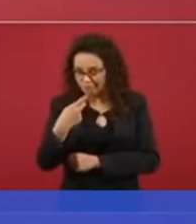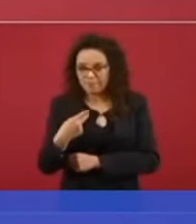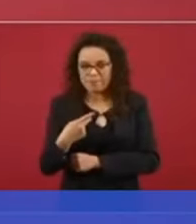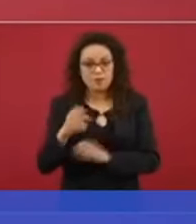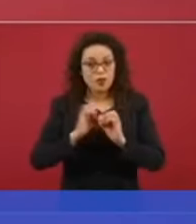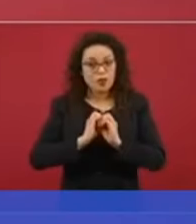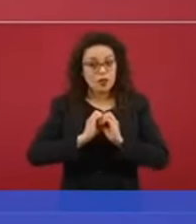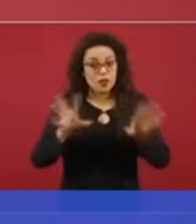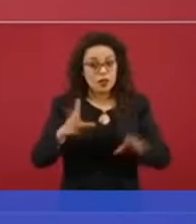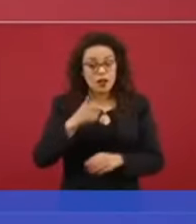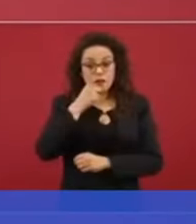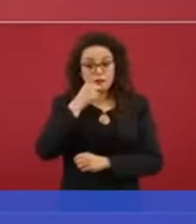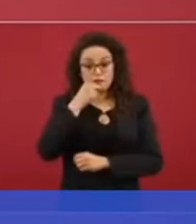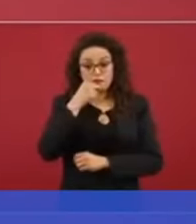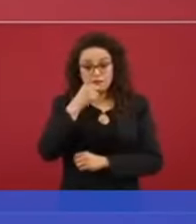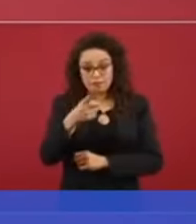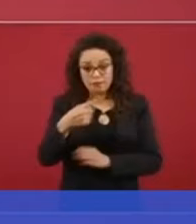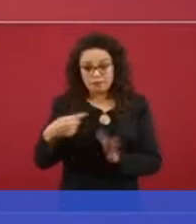Explícitamente